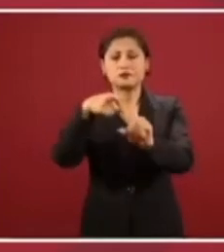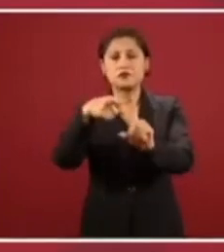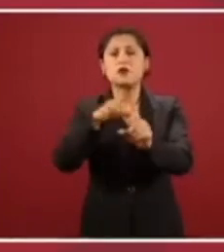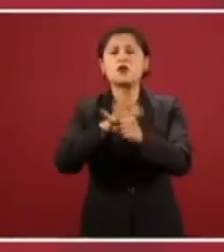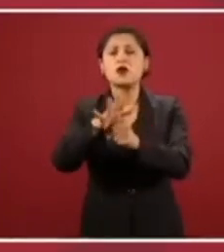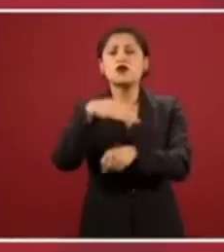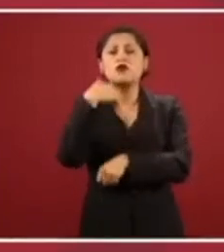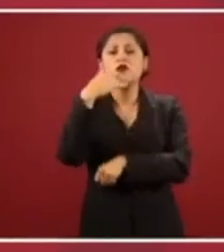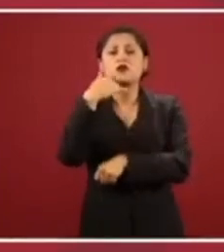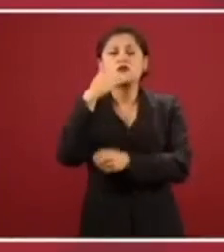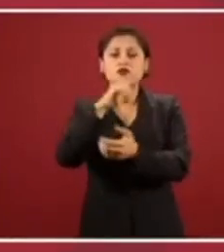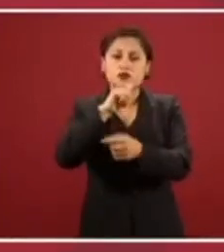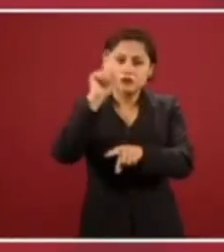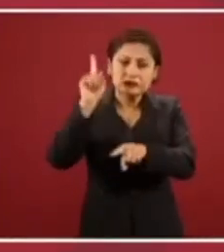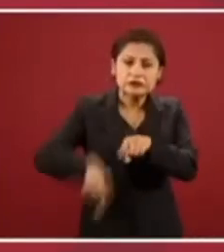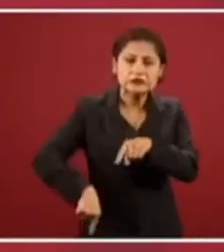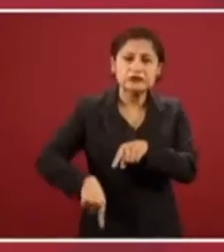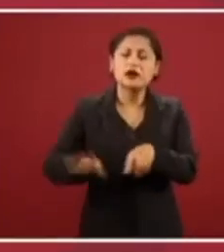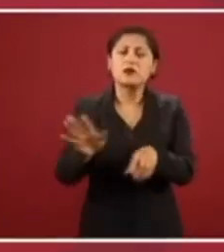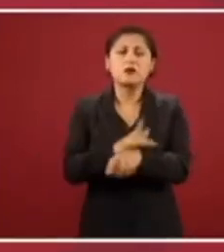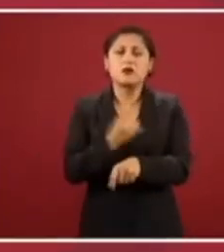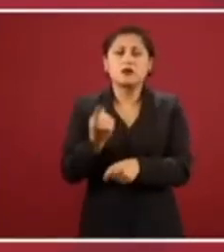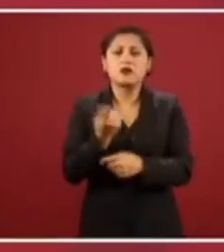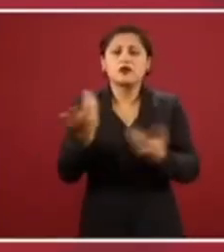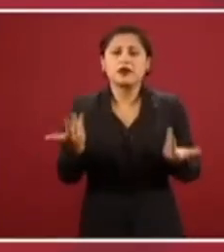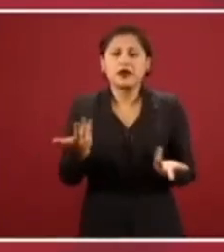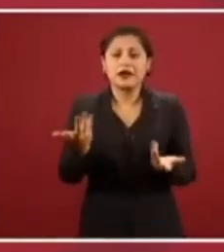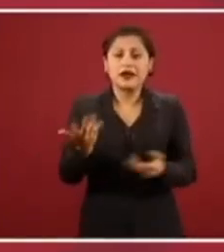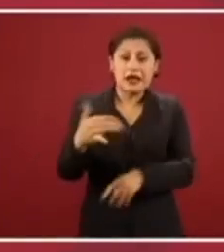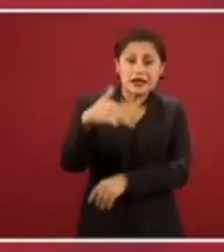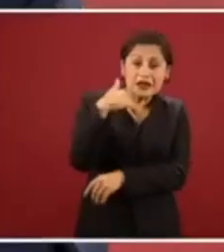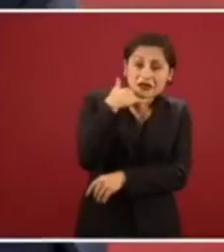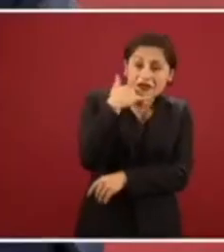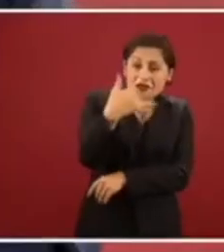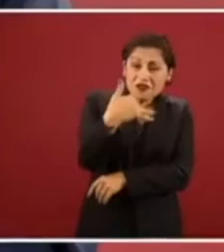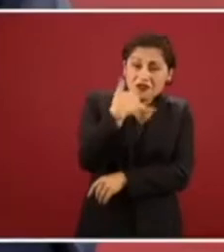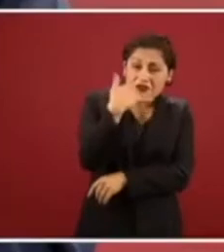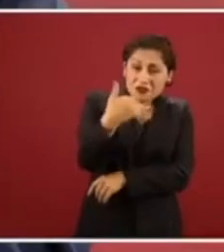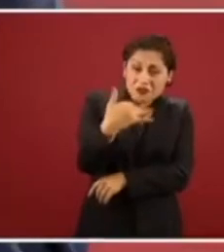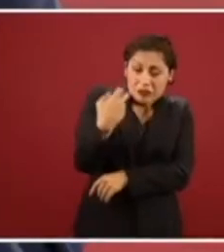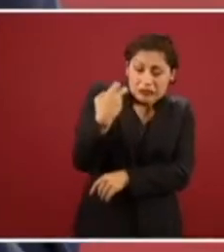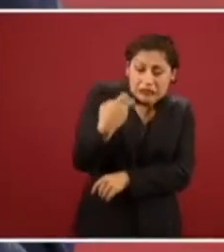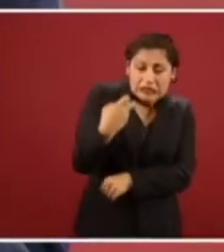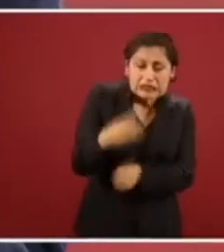Porque la corrupción es la causa principal